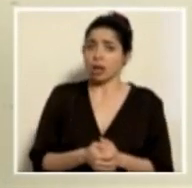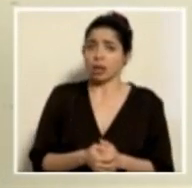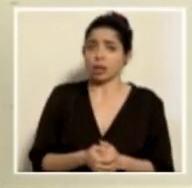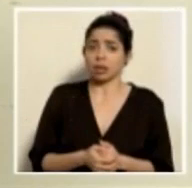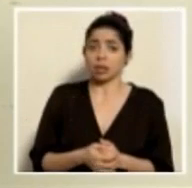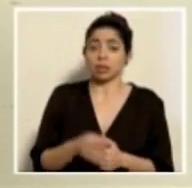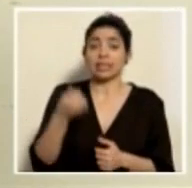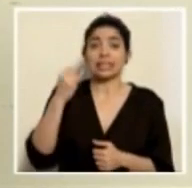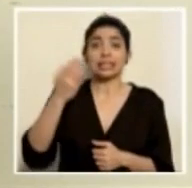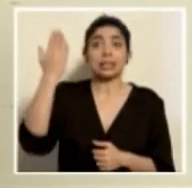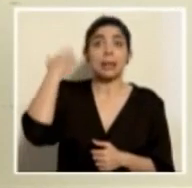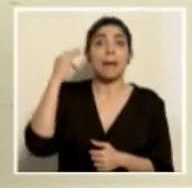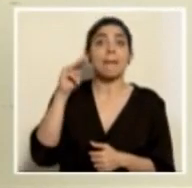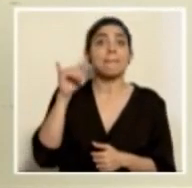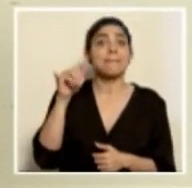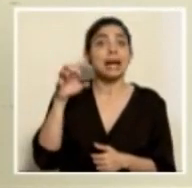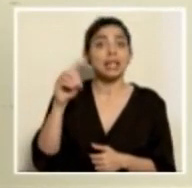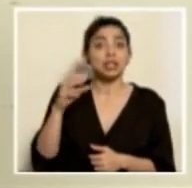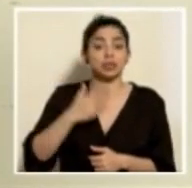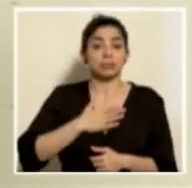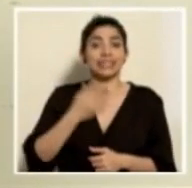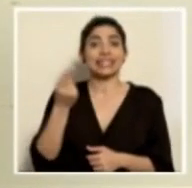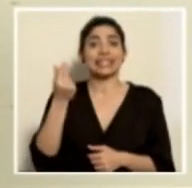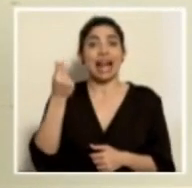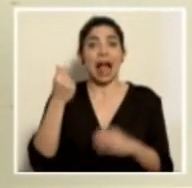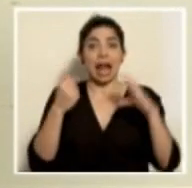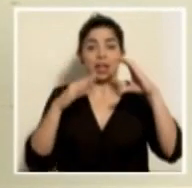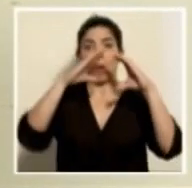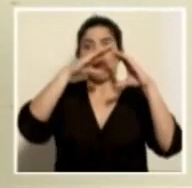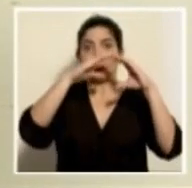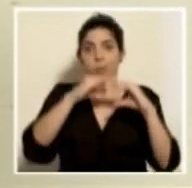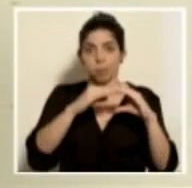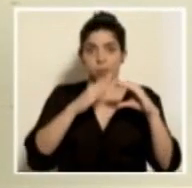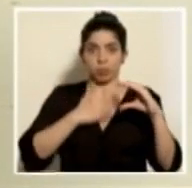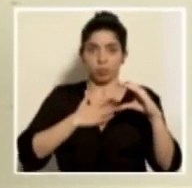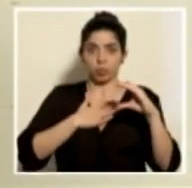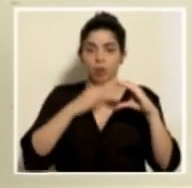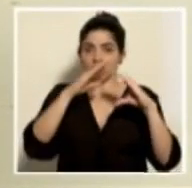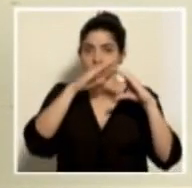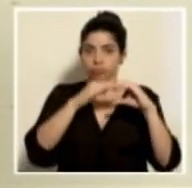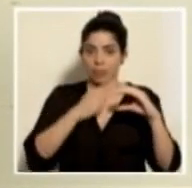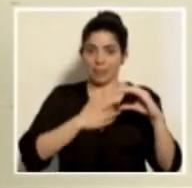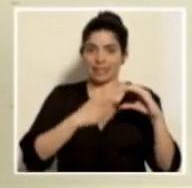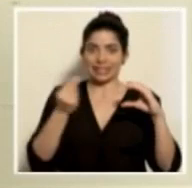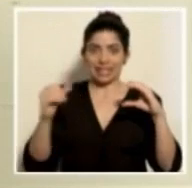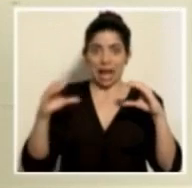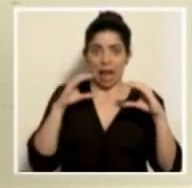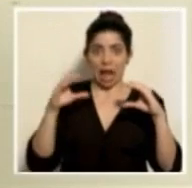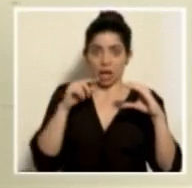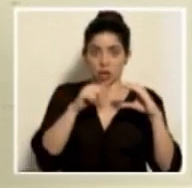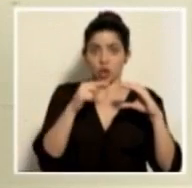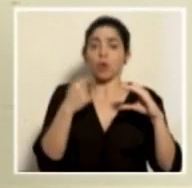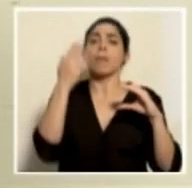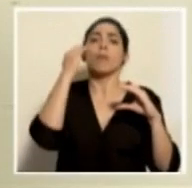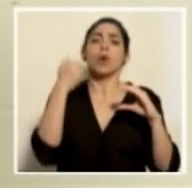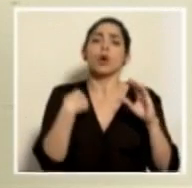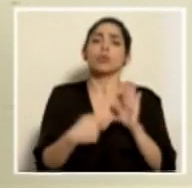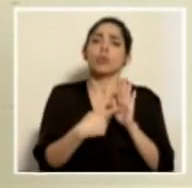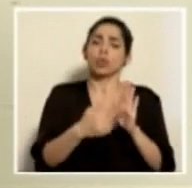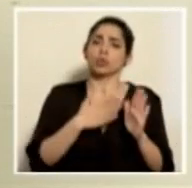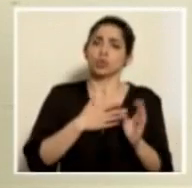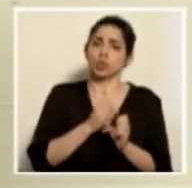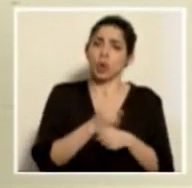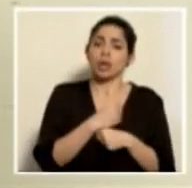y si lo hice desde mayo, reduciendo mi salario, fue señalando que eso es la ruta y que eso va a pasar. En